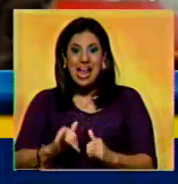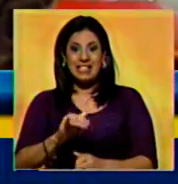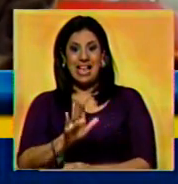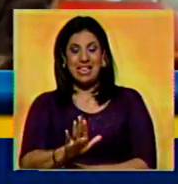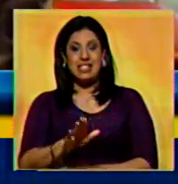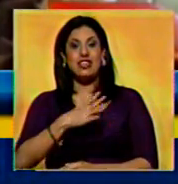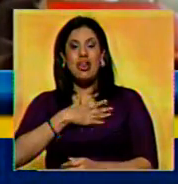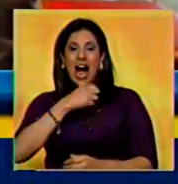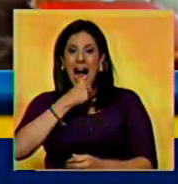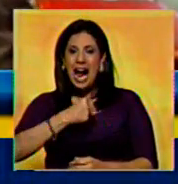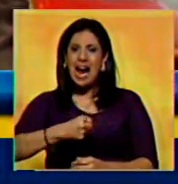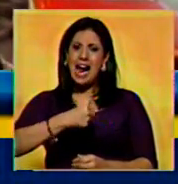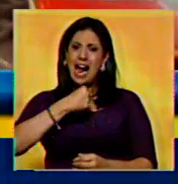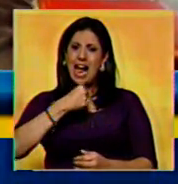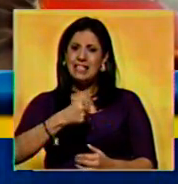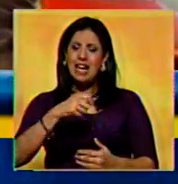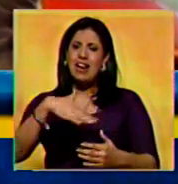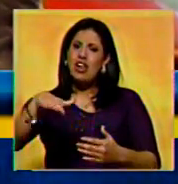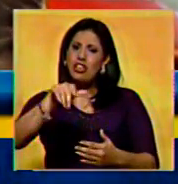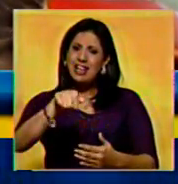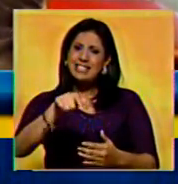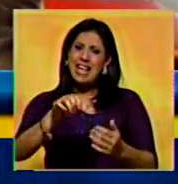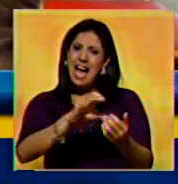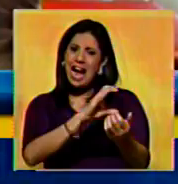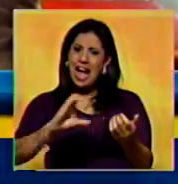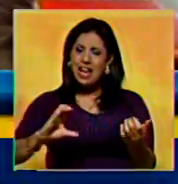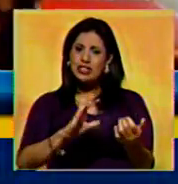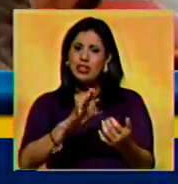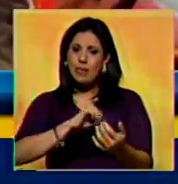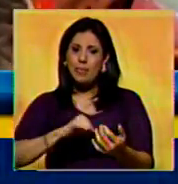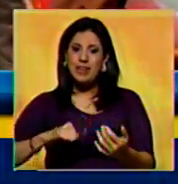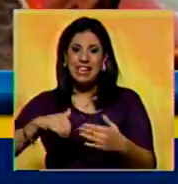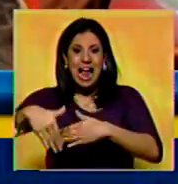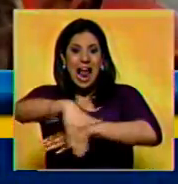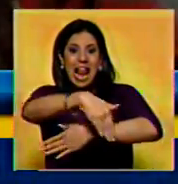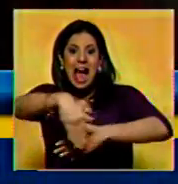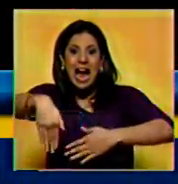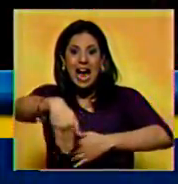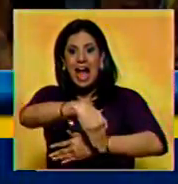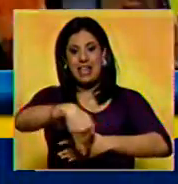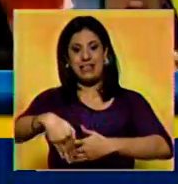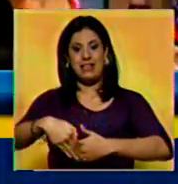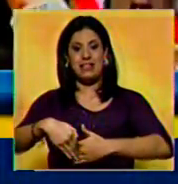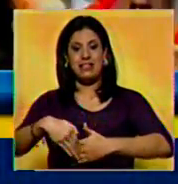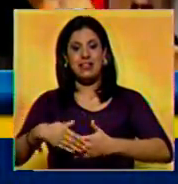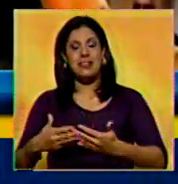Quise cantar especialmente esa canción en particular en las calles, ¿no?